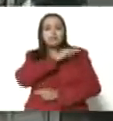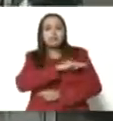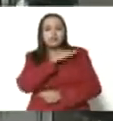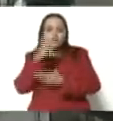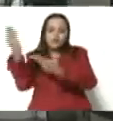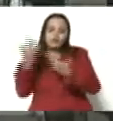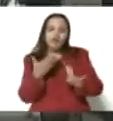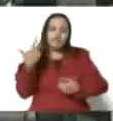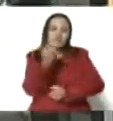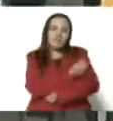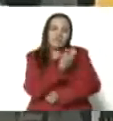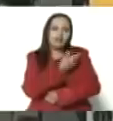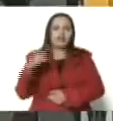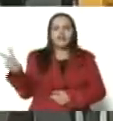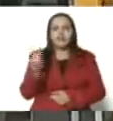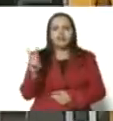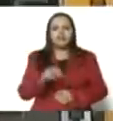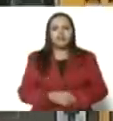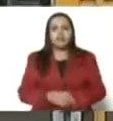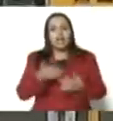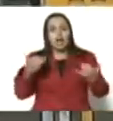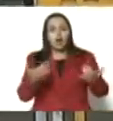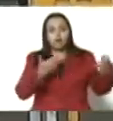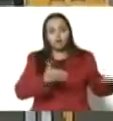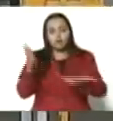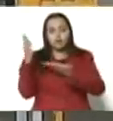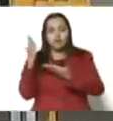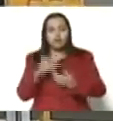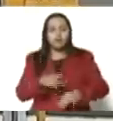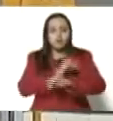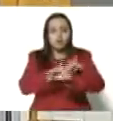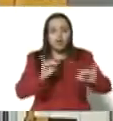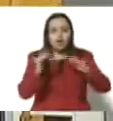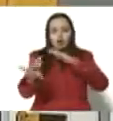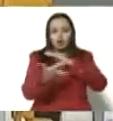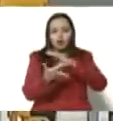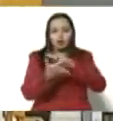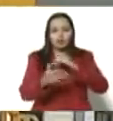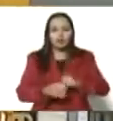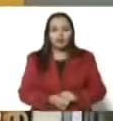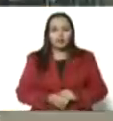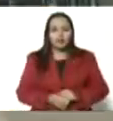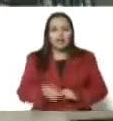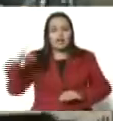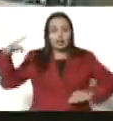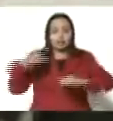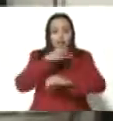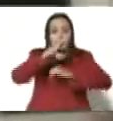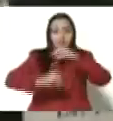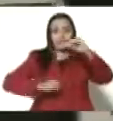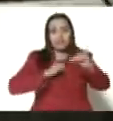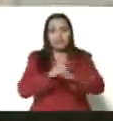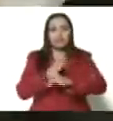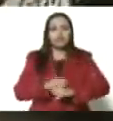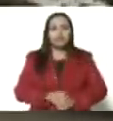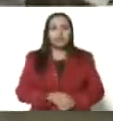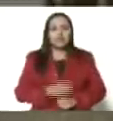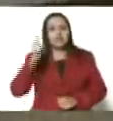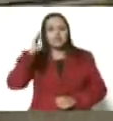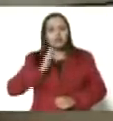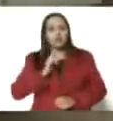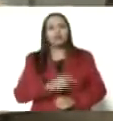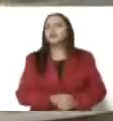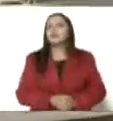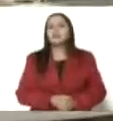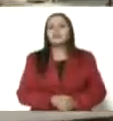las vacunas a territorio venezolano. Nosotros con estas imágenes vamos a despedir esta transmisión desde el Aeropuerto Internacional de Maiquetía Simón